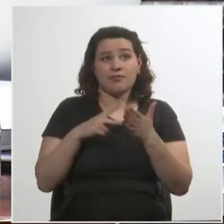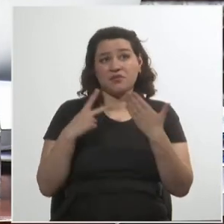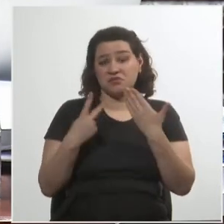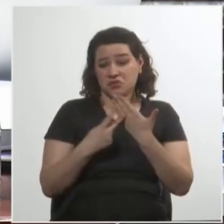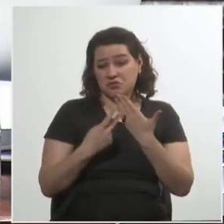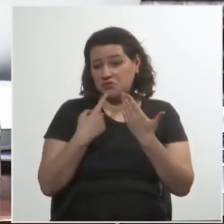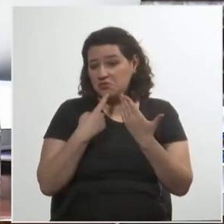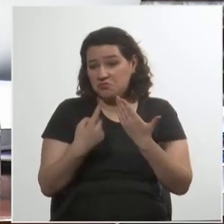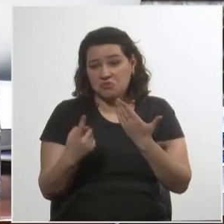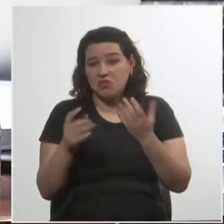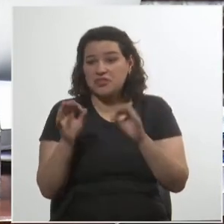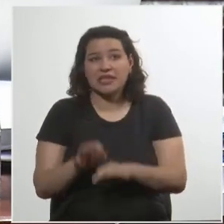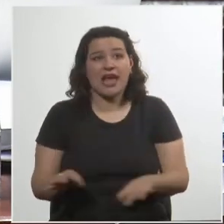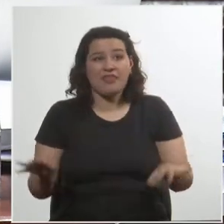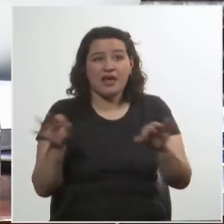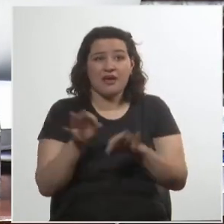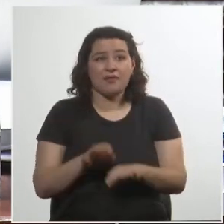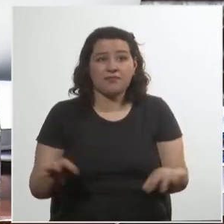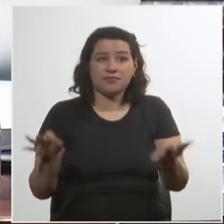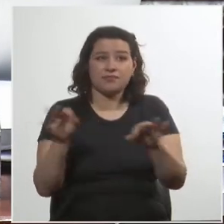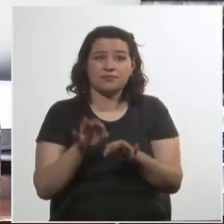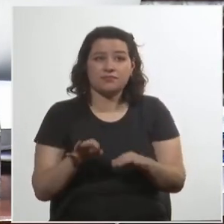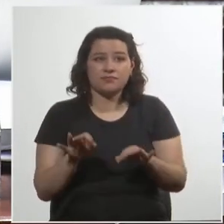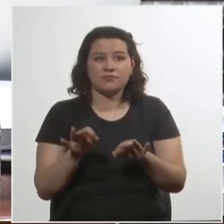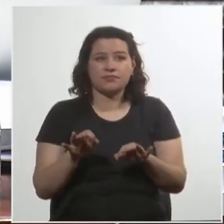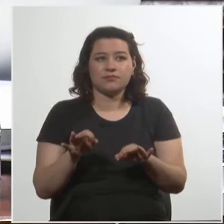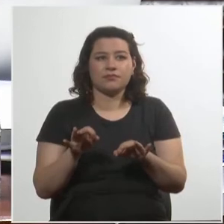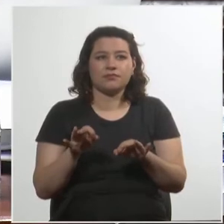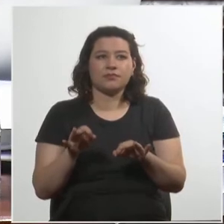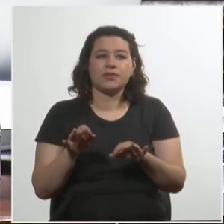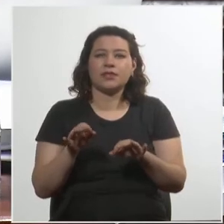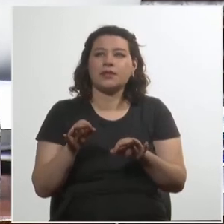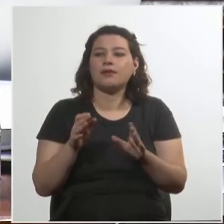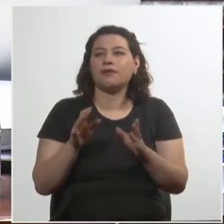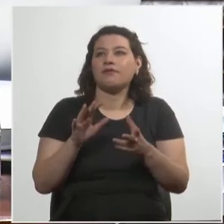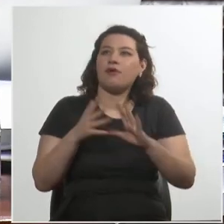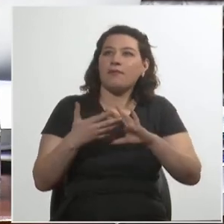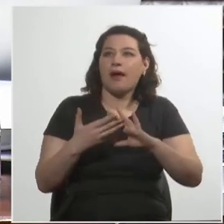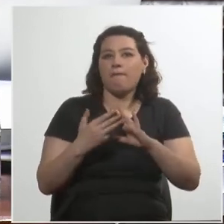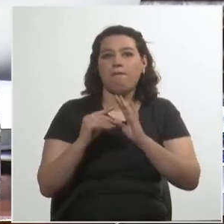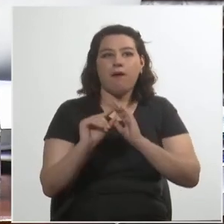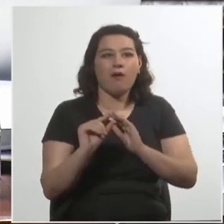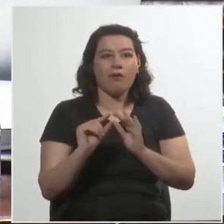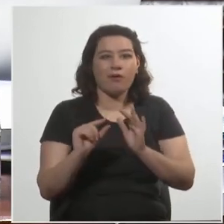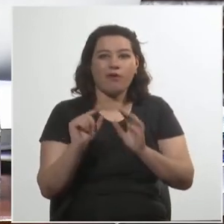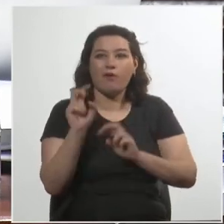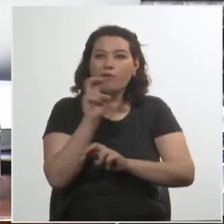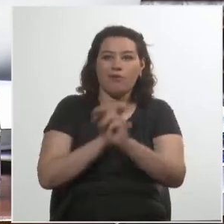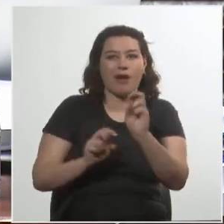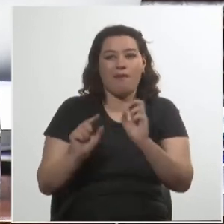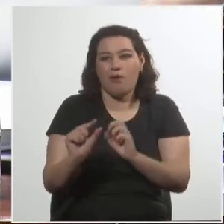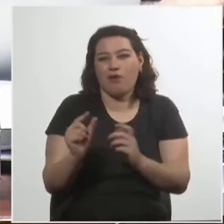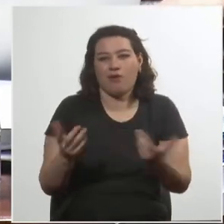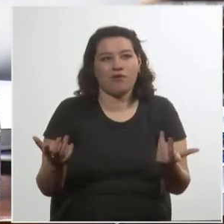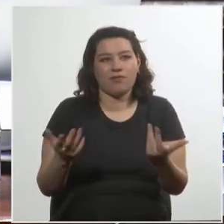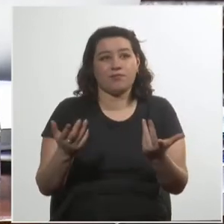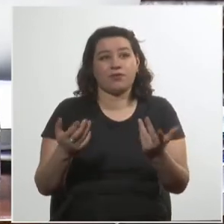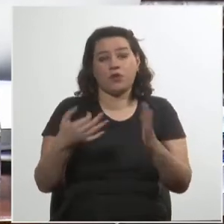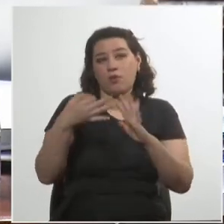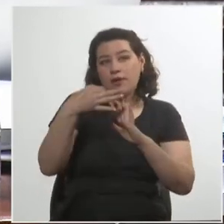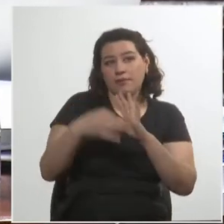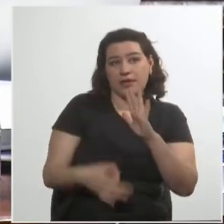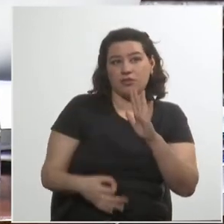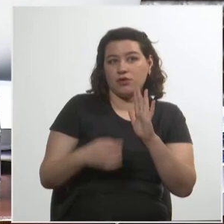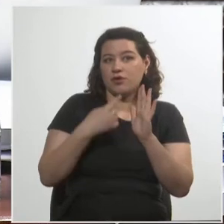no establece nada de eso es mucho más humilde en su pretensión en cumplimiento